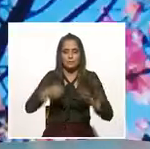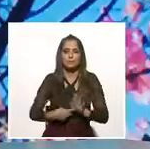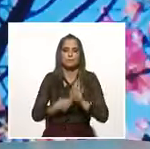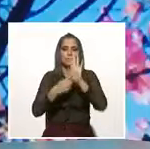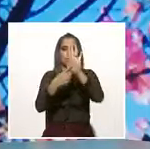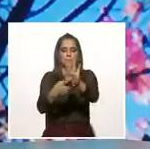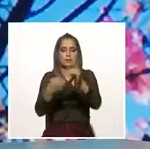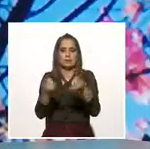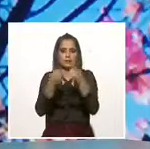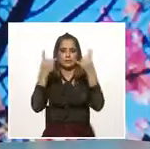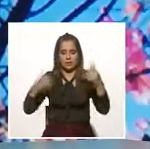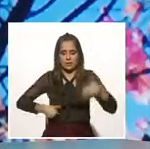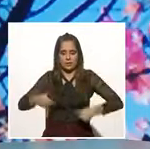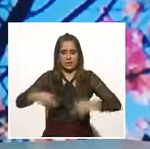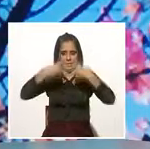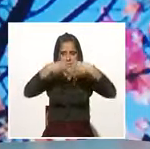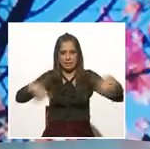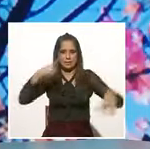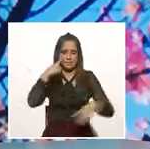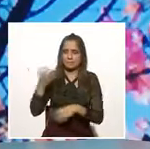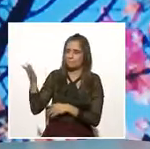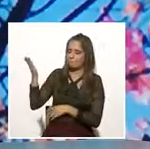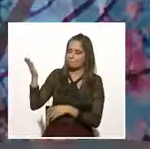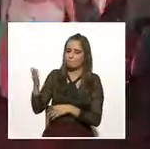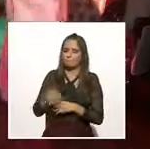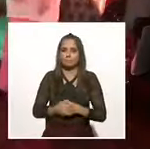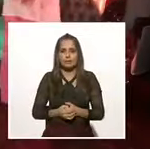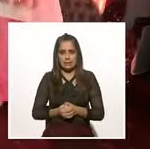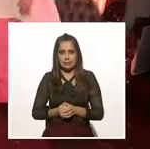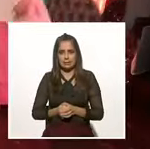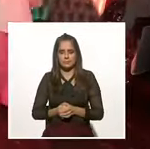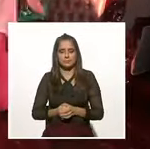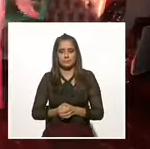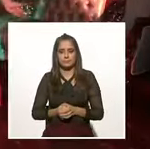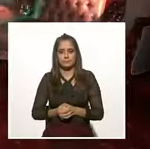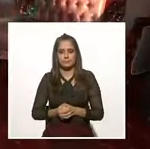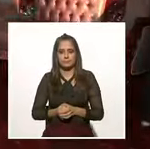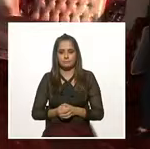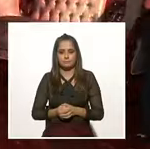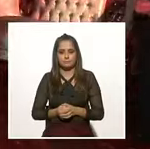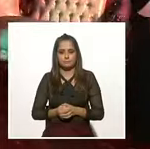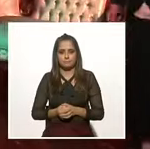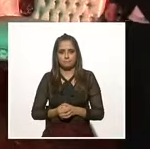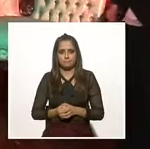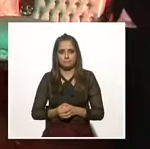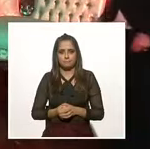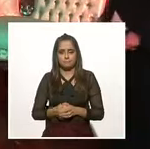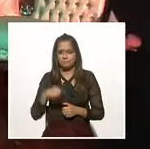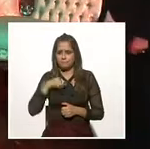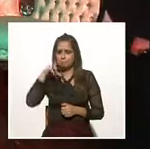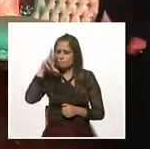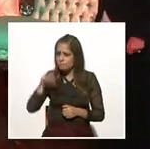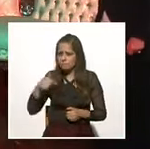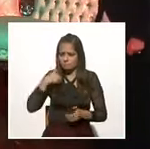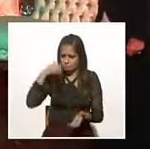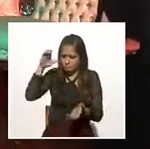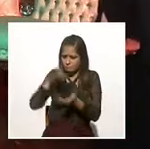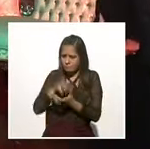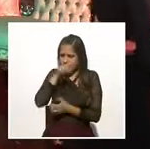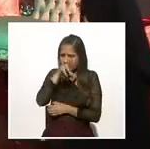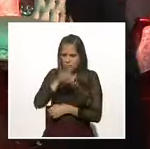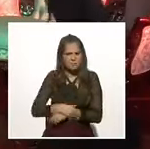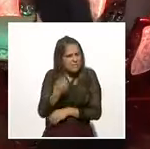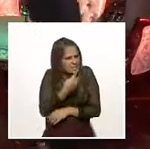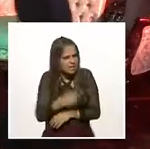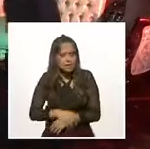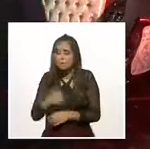incisiva. Vamos a ver material y regresamos. Vamos. Pues yo no voy a venderme por su familia y sus riquezas. ¿Qué dices? Que no me casaré con él. ¿Y si